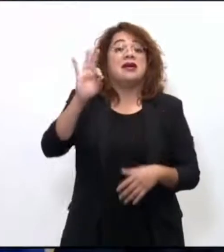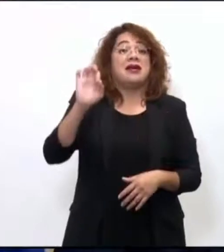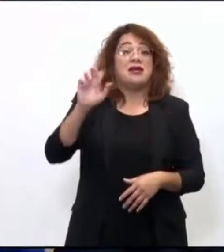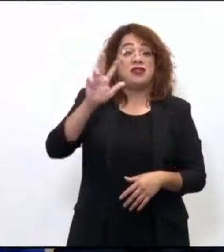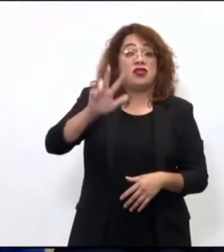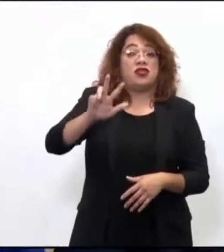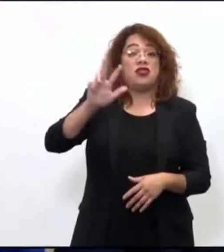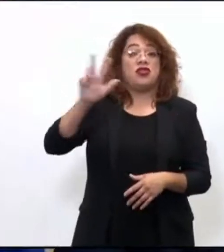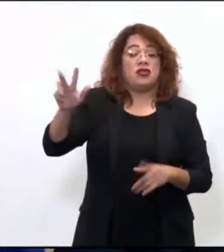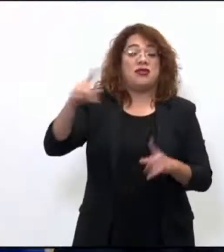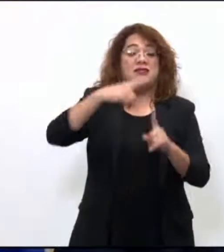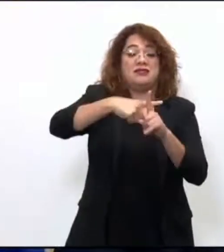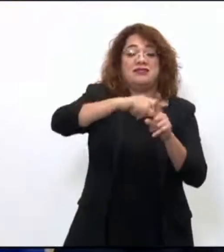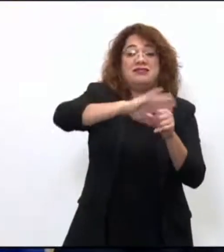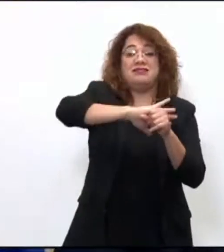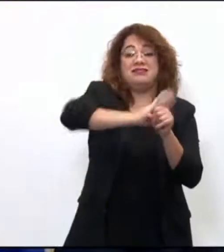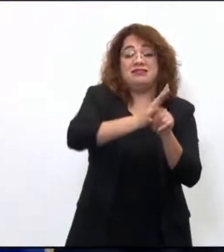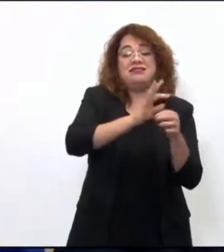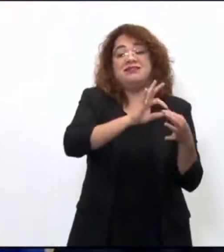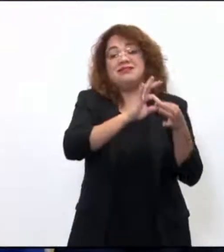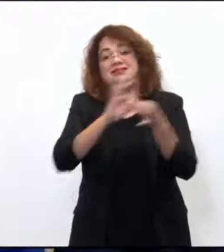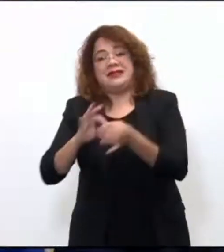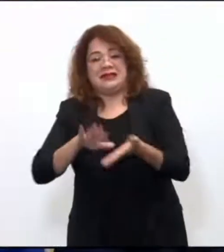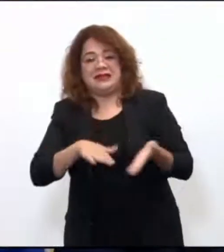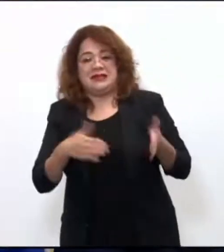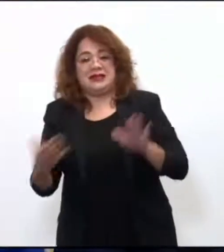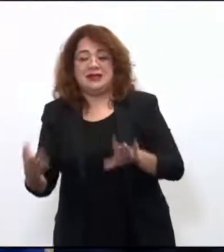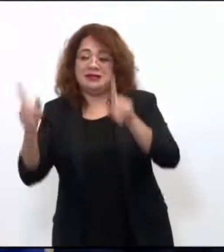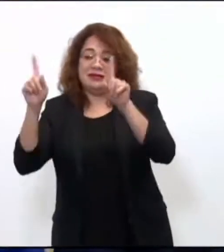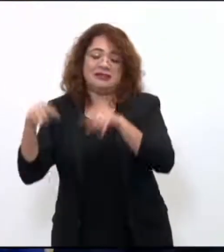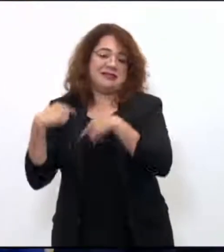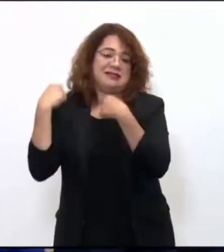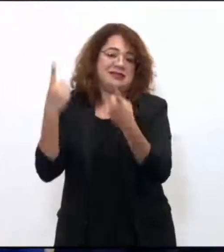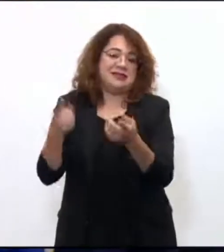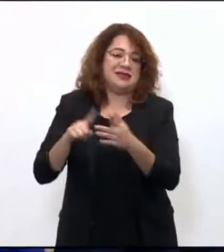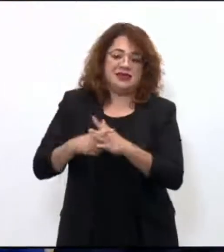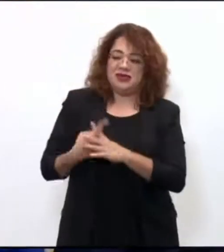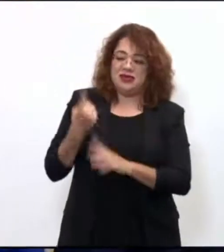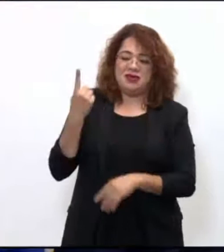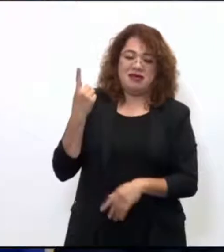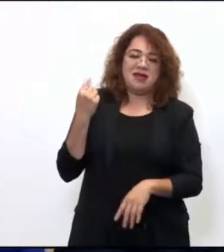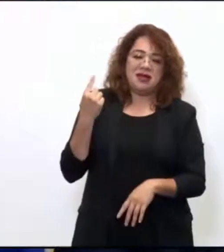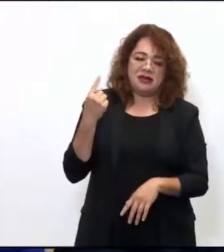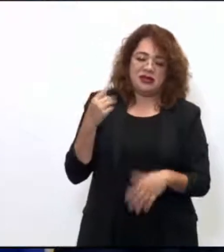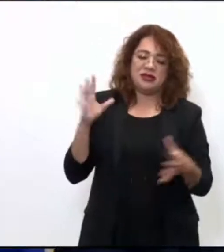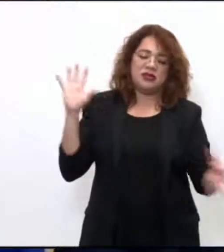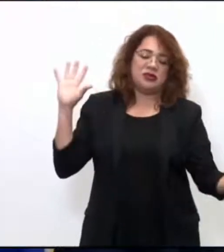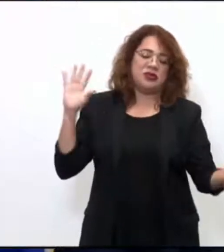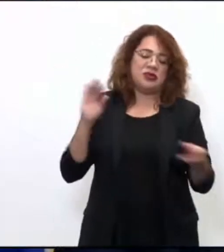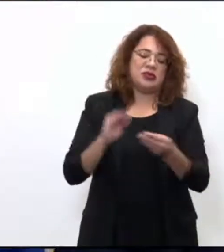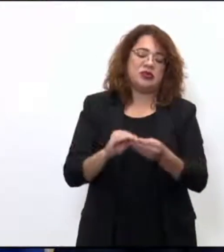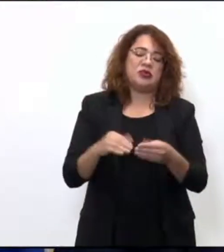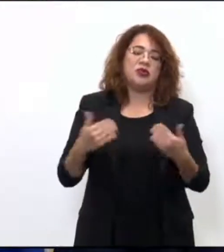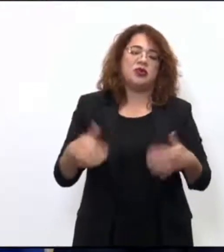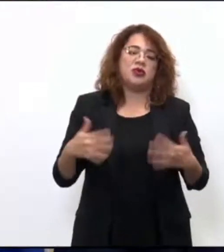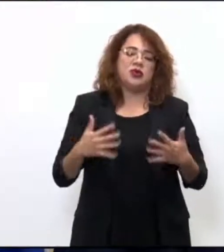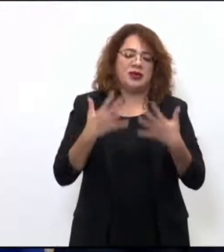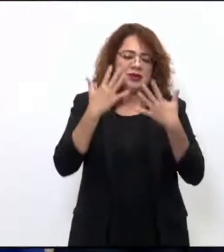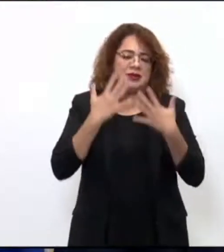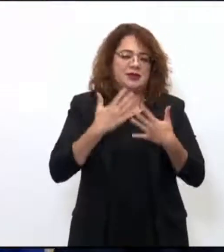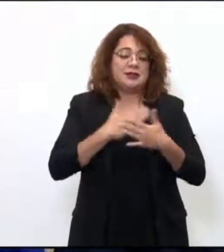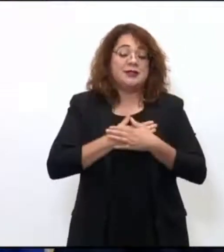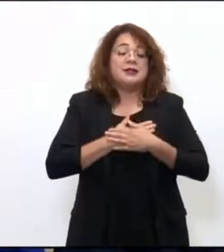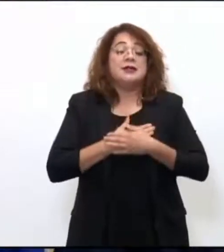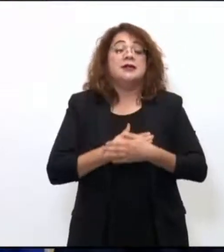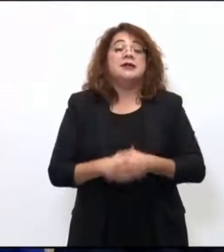COVID-19 desde el comienzo de la pandemia. Nuestro programa de distribución de